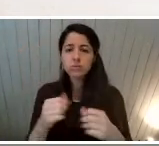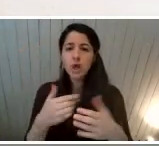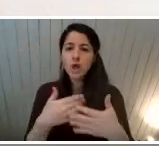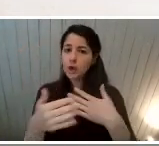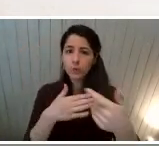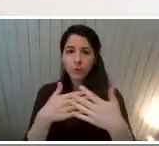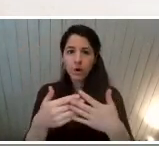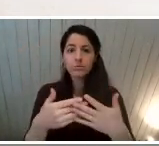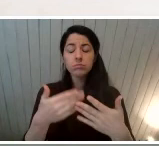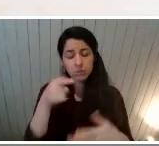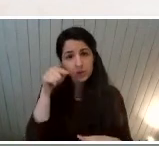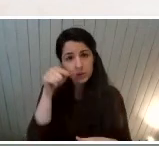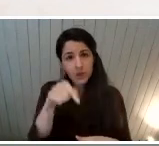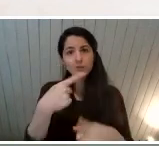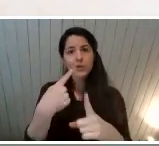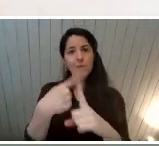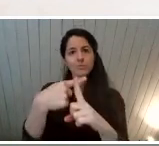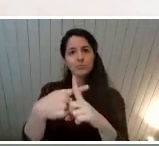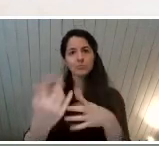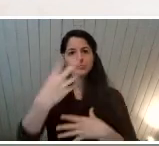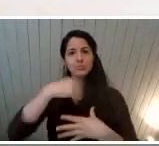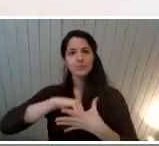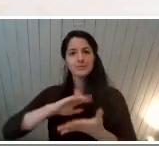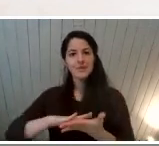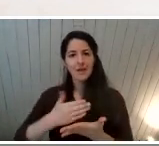nuestra salud.